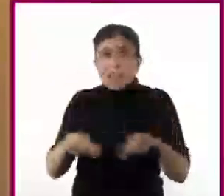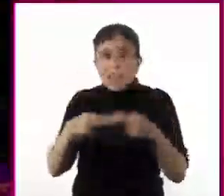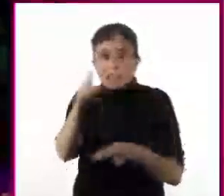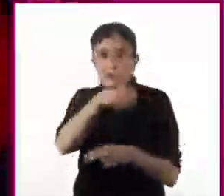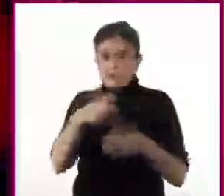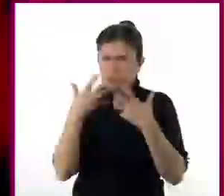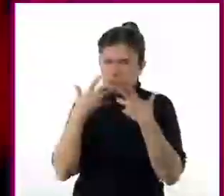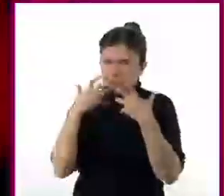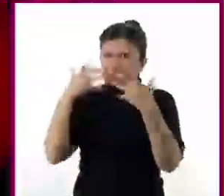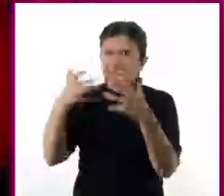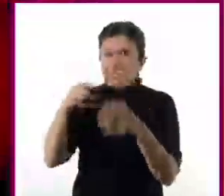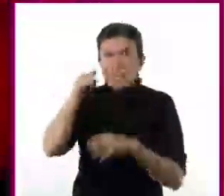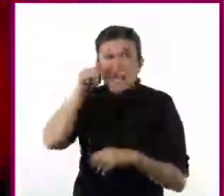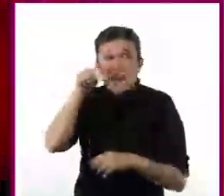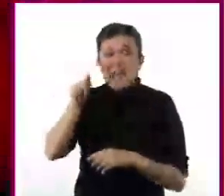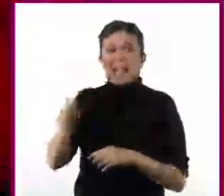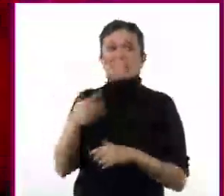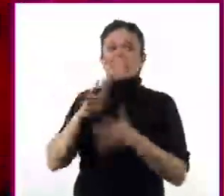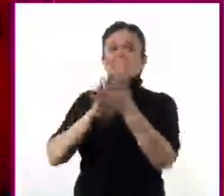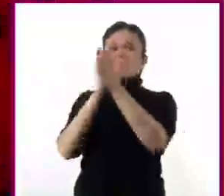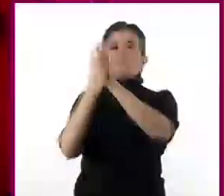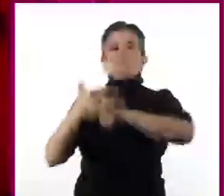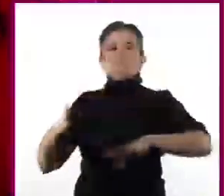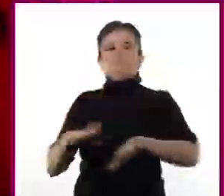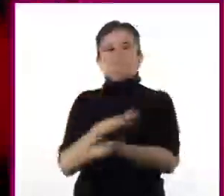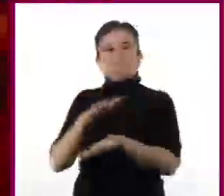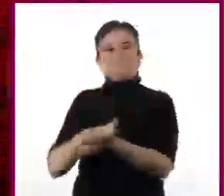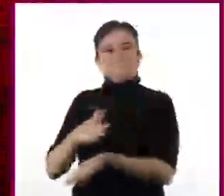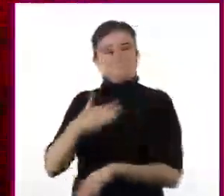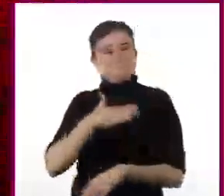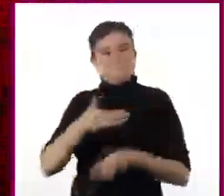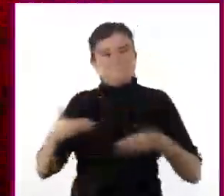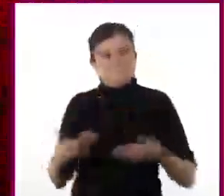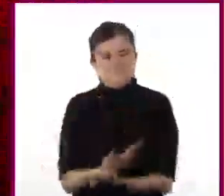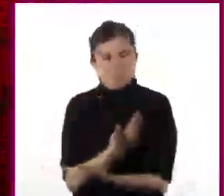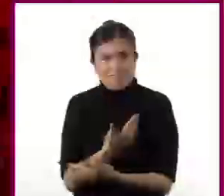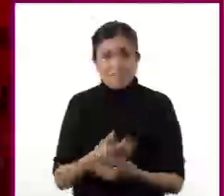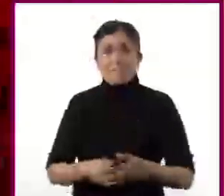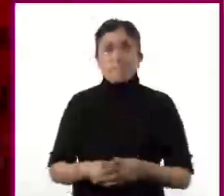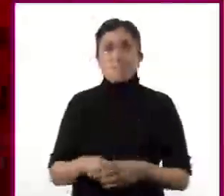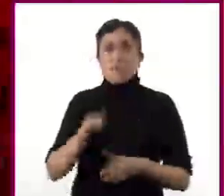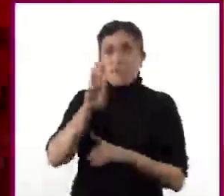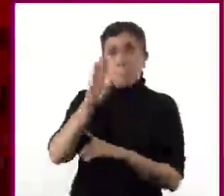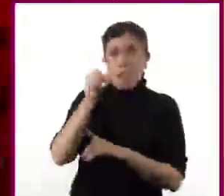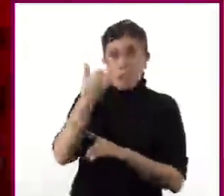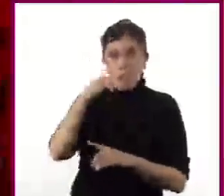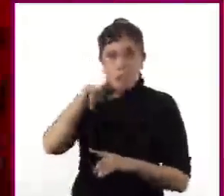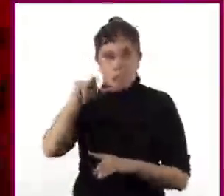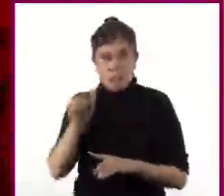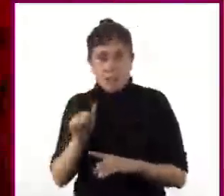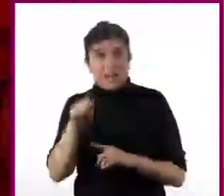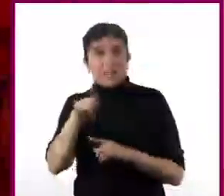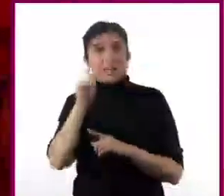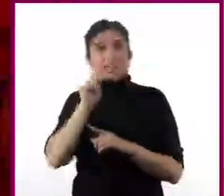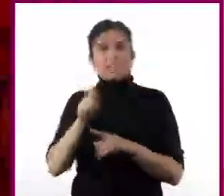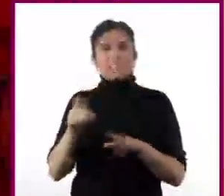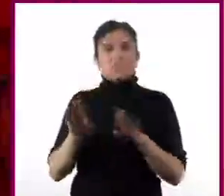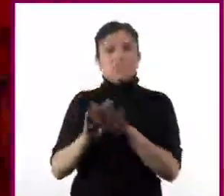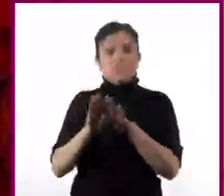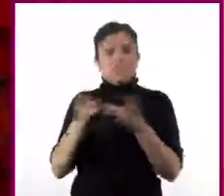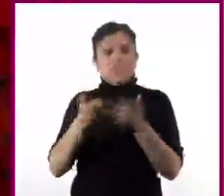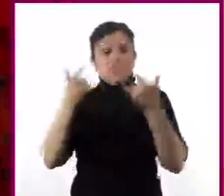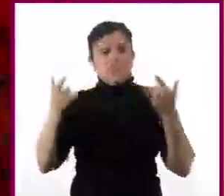exclamen: ¡es el regenerador de nuestra patria! Las abdicaciones de Bayona han pasado a la historia como la única vez